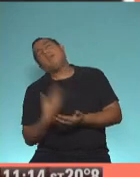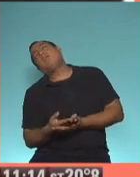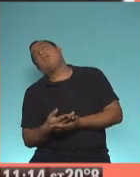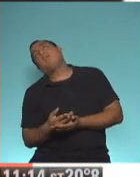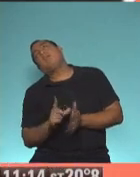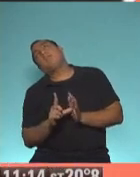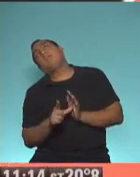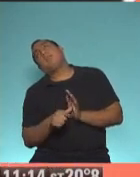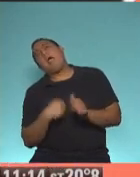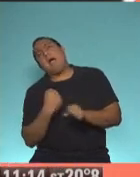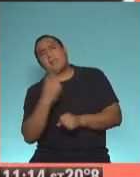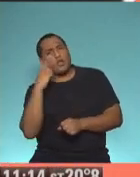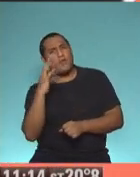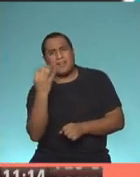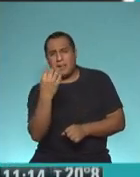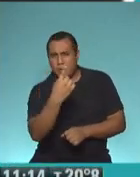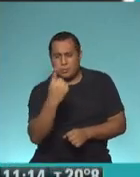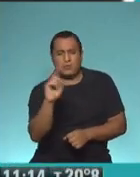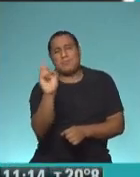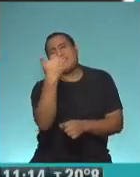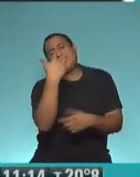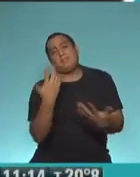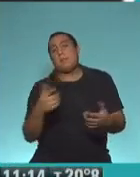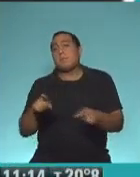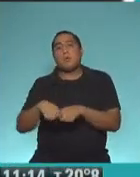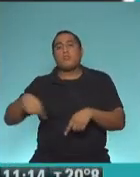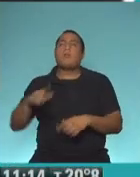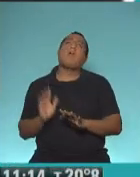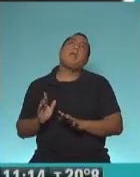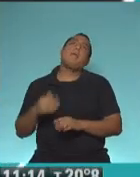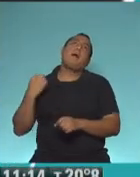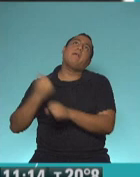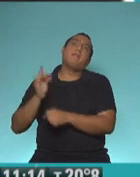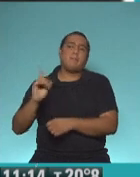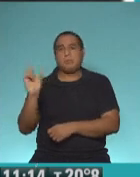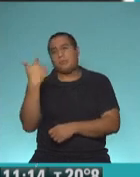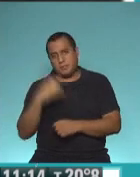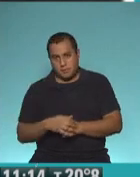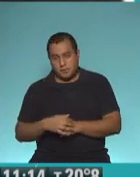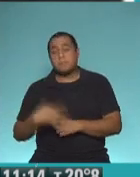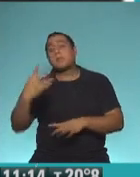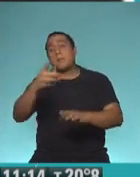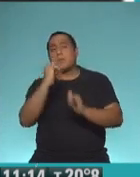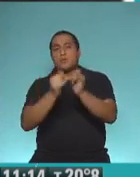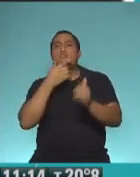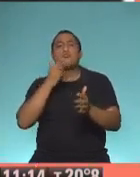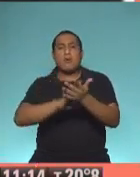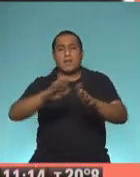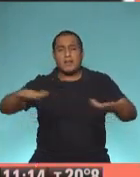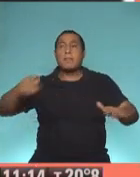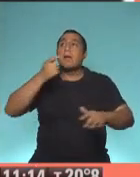plan. Pero, para explicarte lo de los chicos más claramente, en Japón, los japoneses aman las vacunas. Entonces